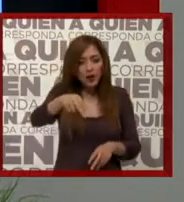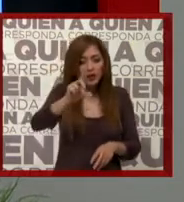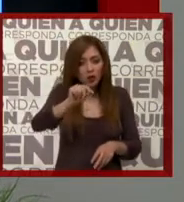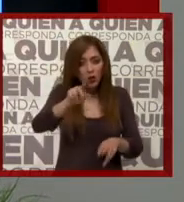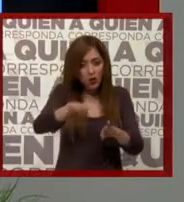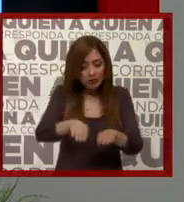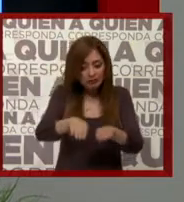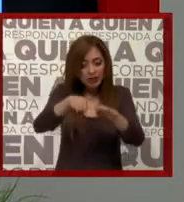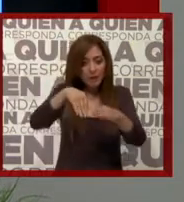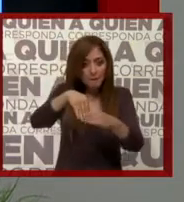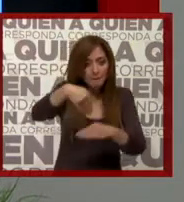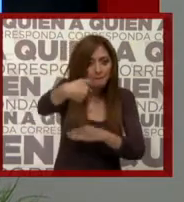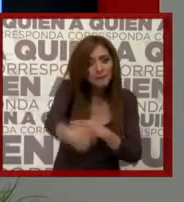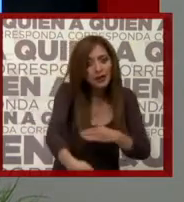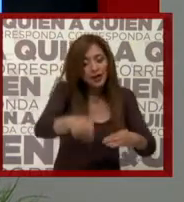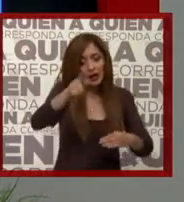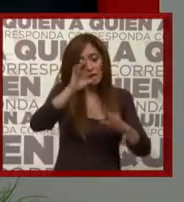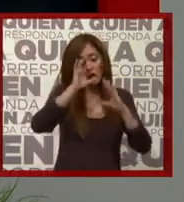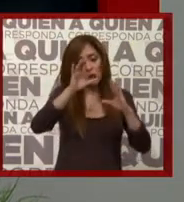las narizotas.